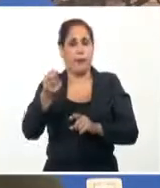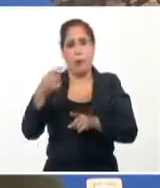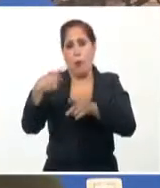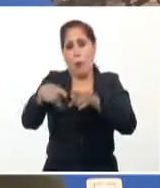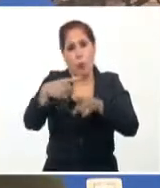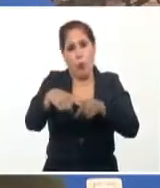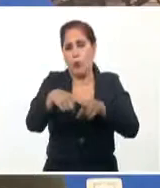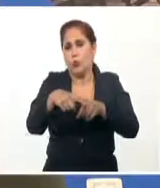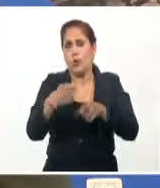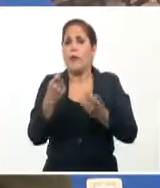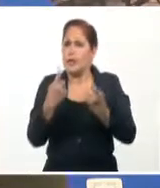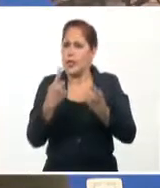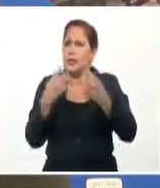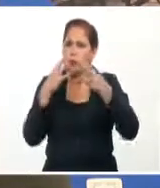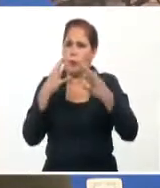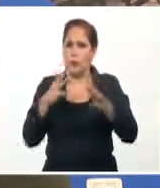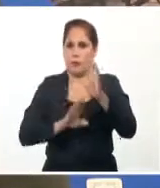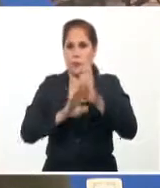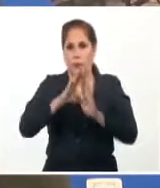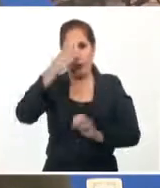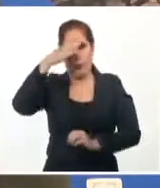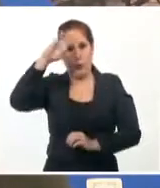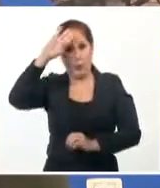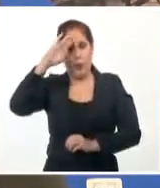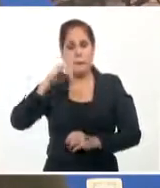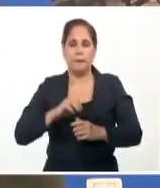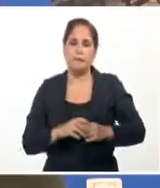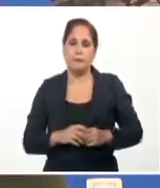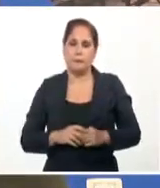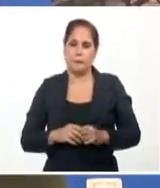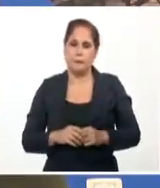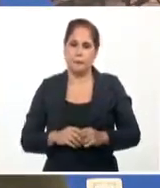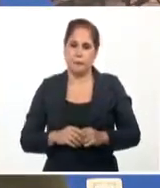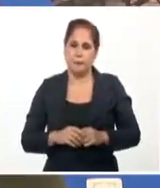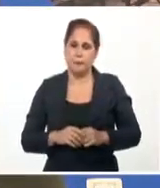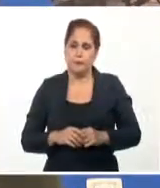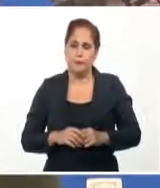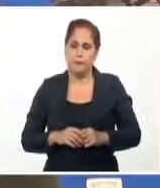productos de primera necesidad. Jennifer Subizarreta Arias, Sistema Informativo de la Televisión